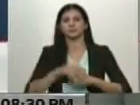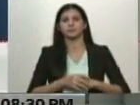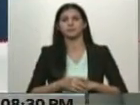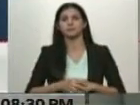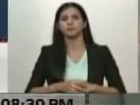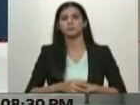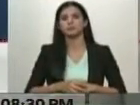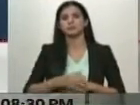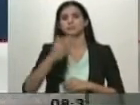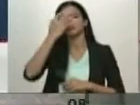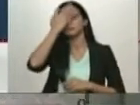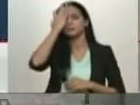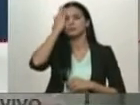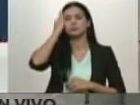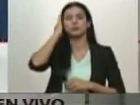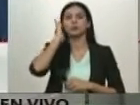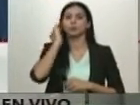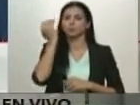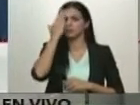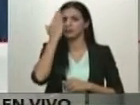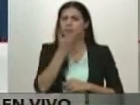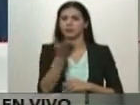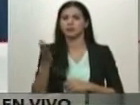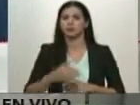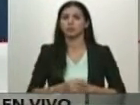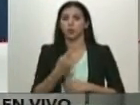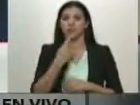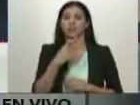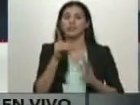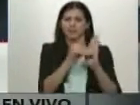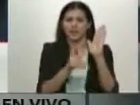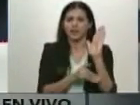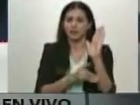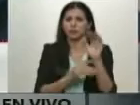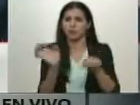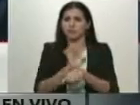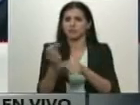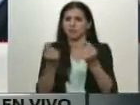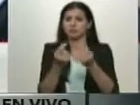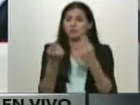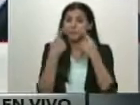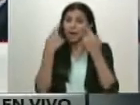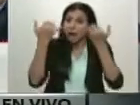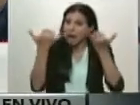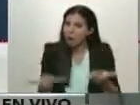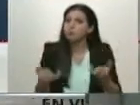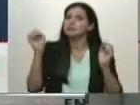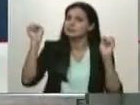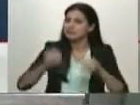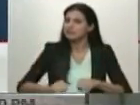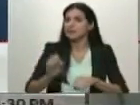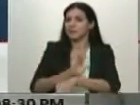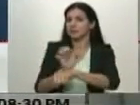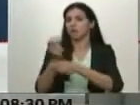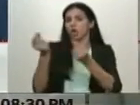que decreté la emergencia económica. Estamos ante una verdadera emergencia económica.